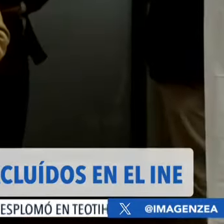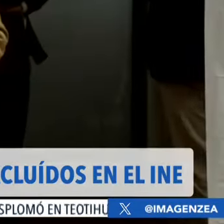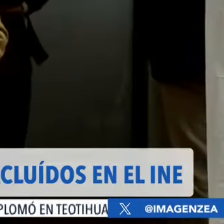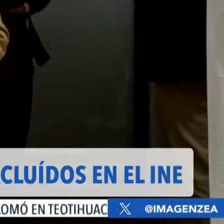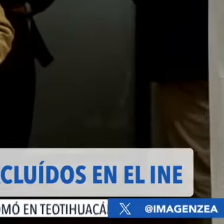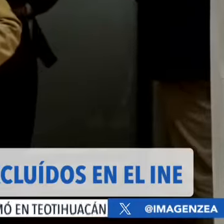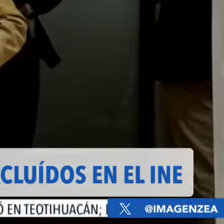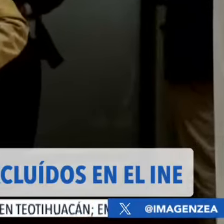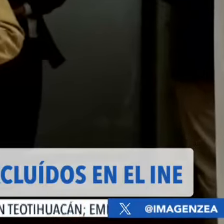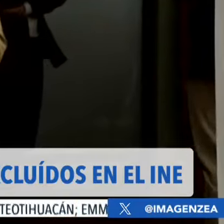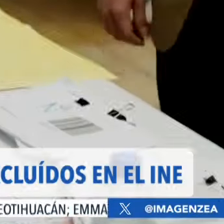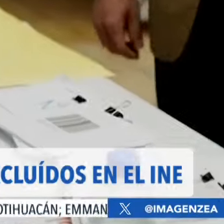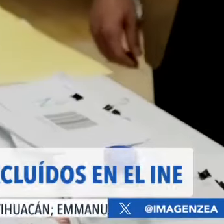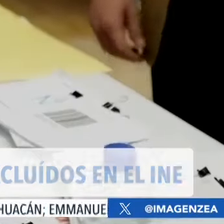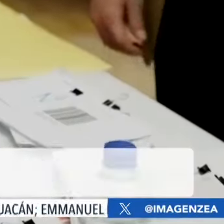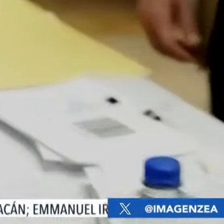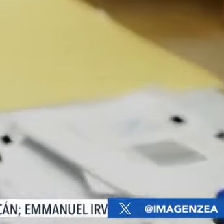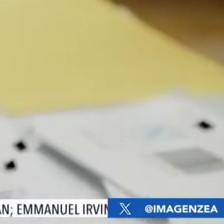los